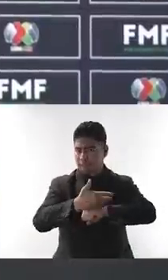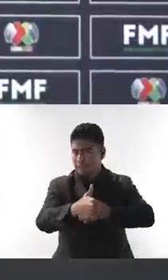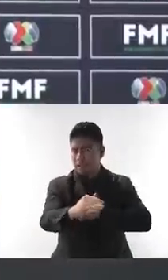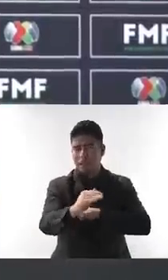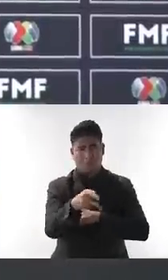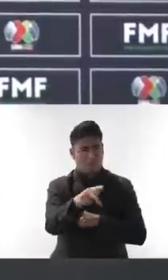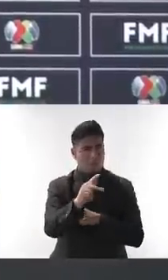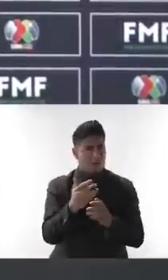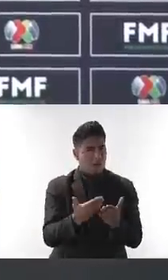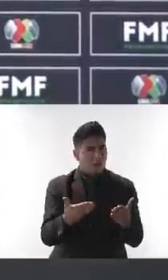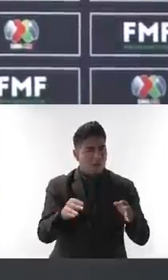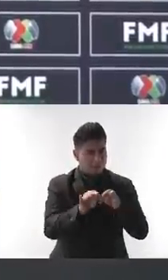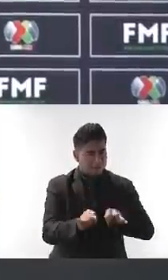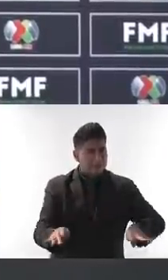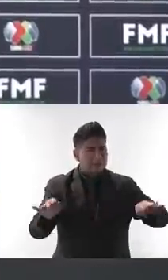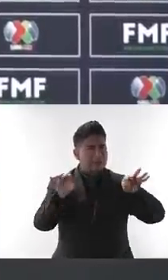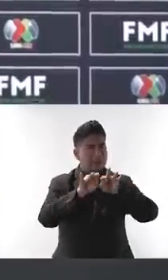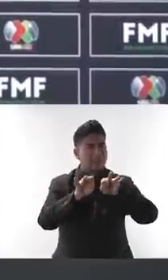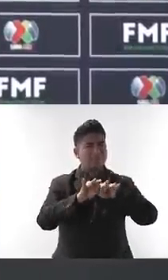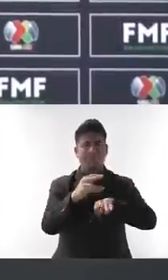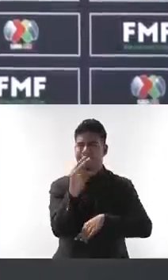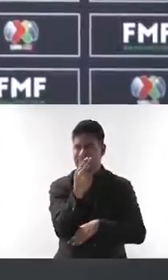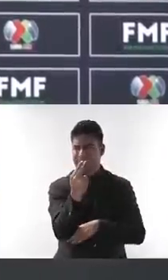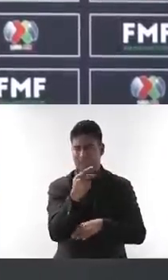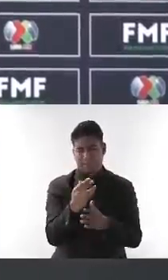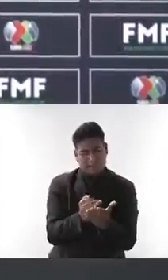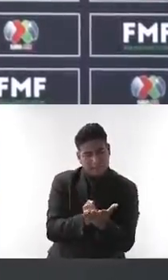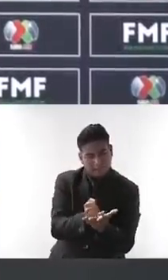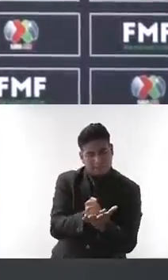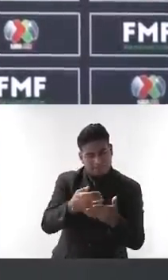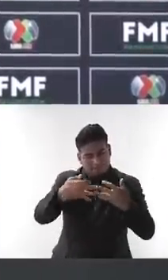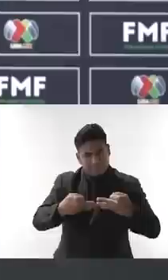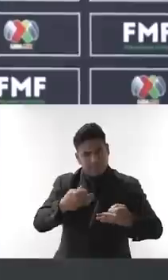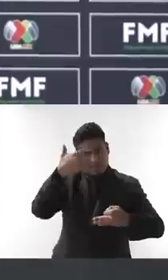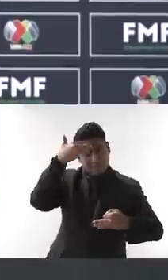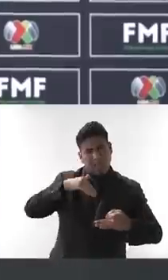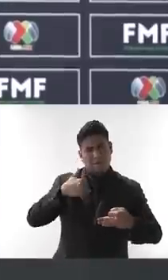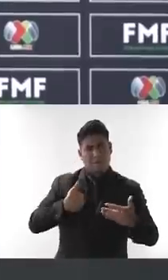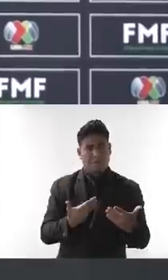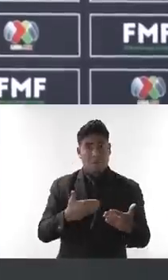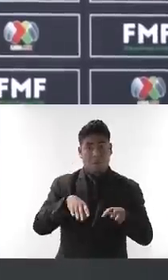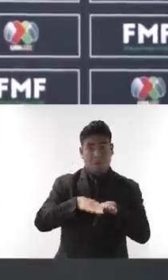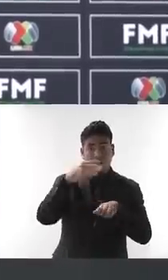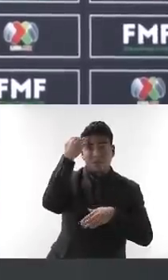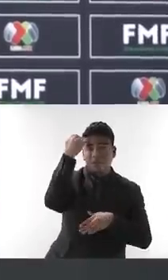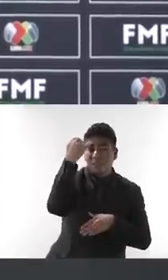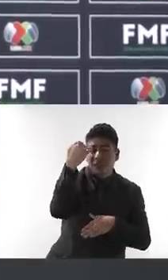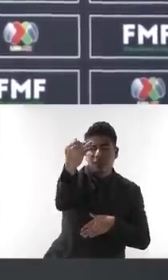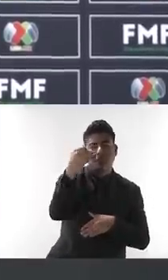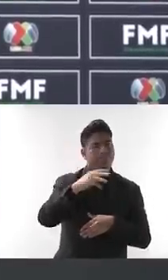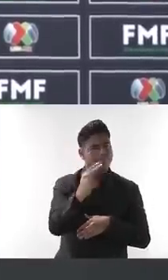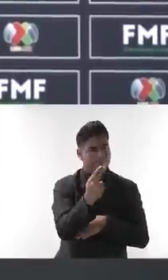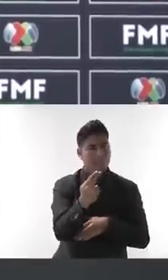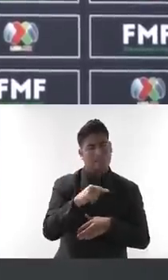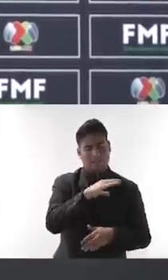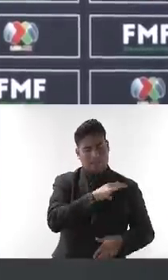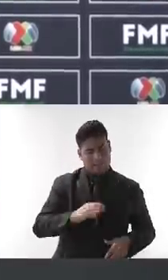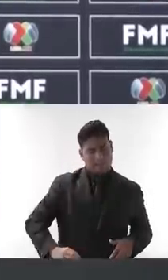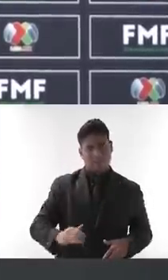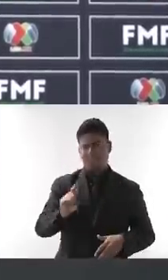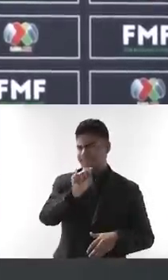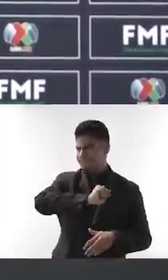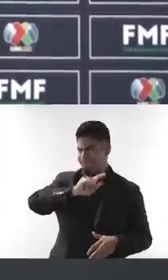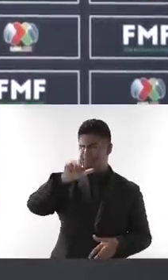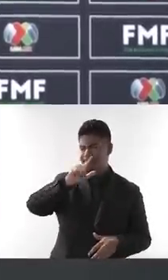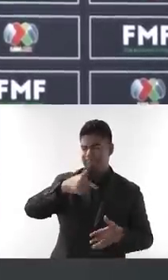es la calidad de la decisión, no tanto el tiempo, entendiendo que también tenemos premura con el tiempo, por lo